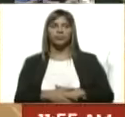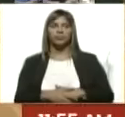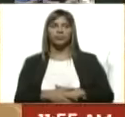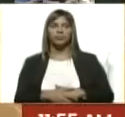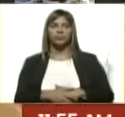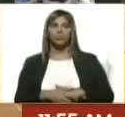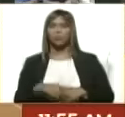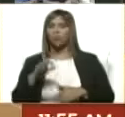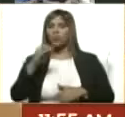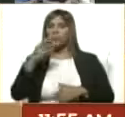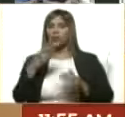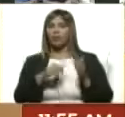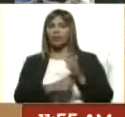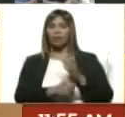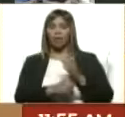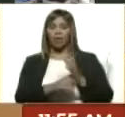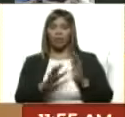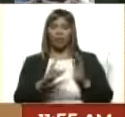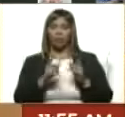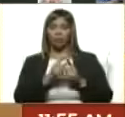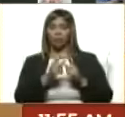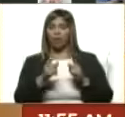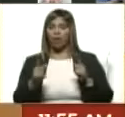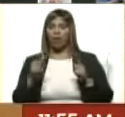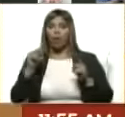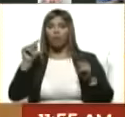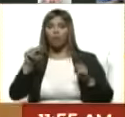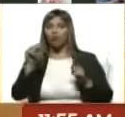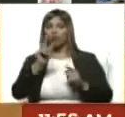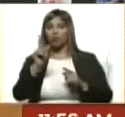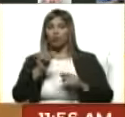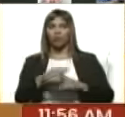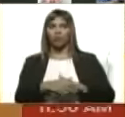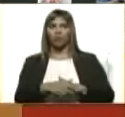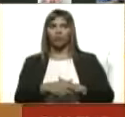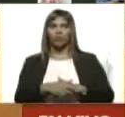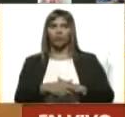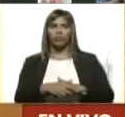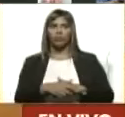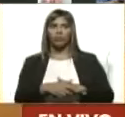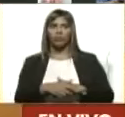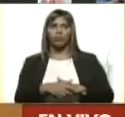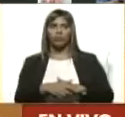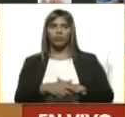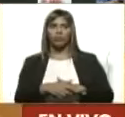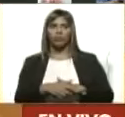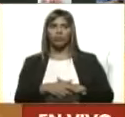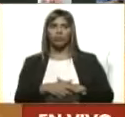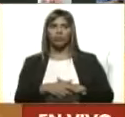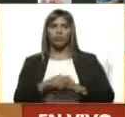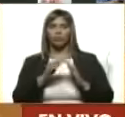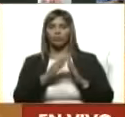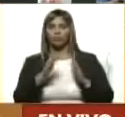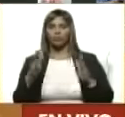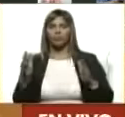Con el número de cédula sin punto. Por ejemplo, mi número de cédula es 837-8825 y lo pongo así, corrido.